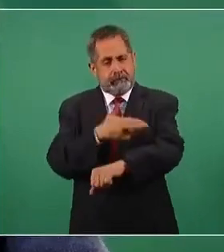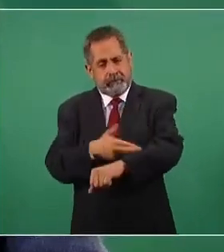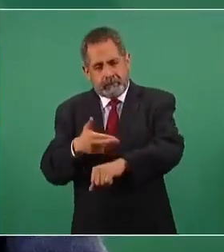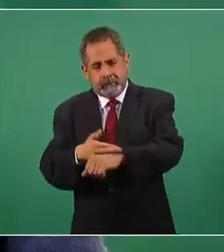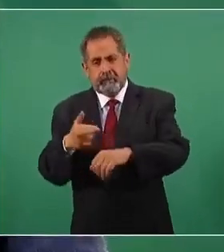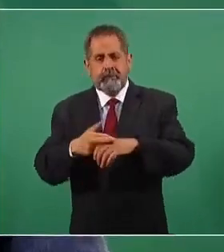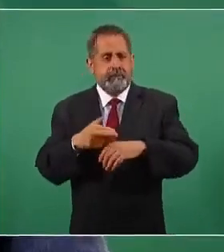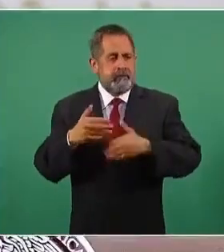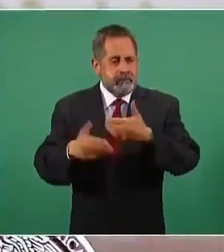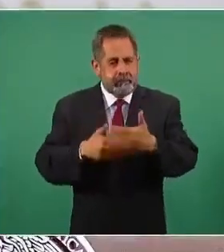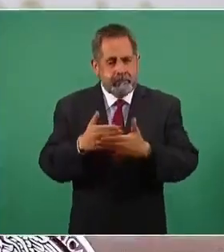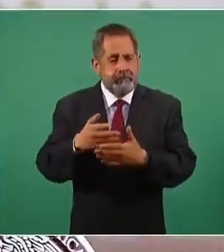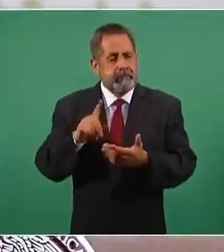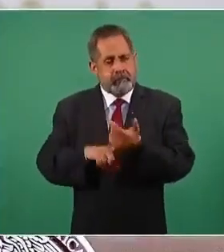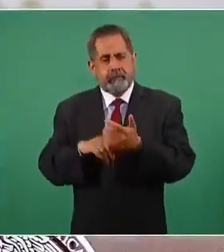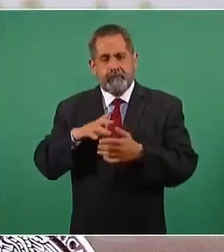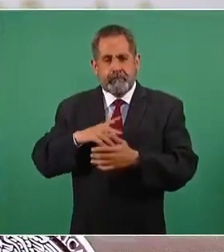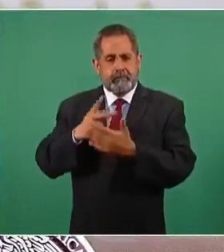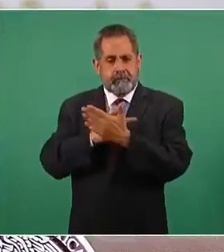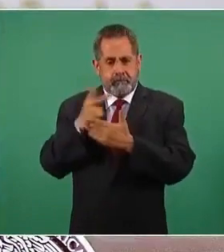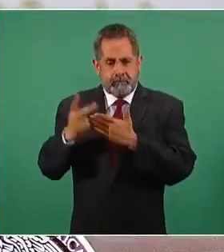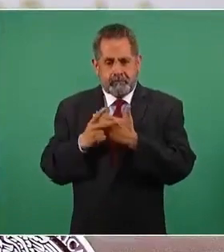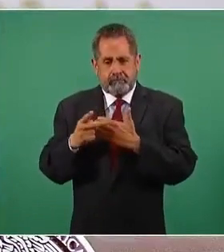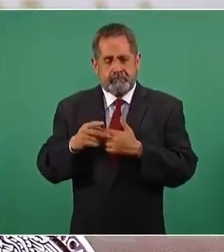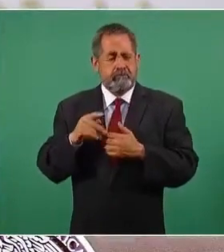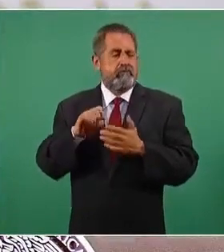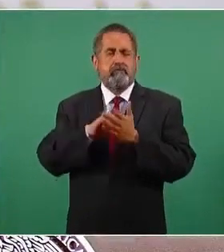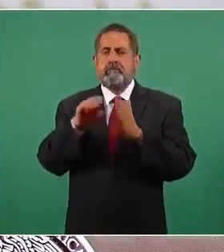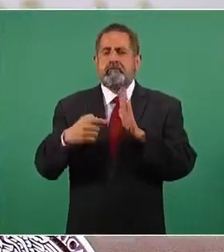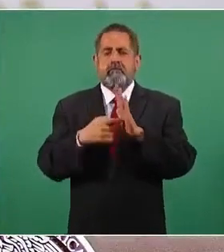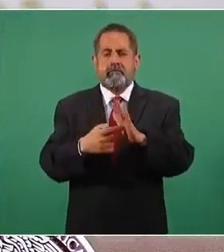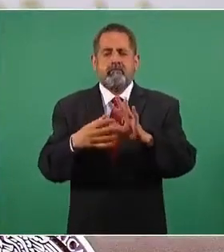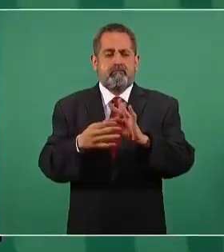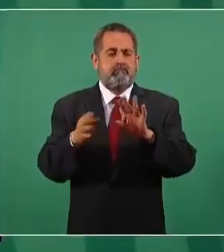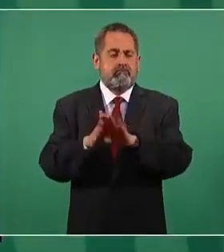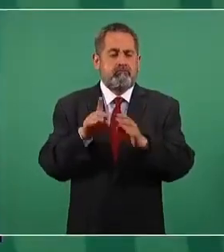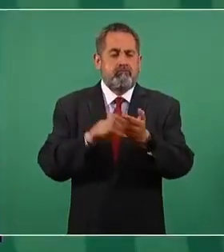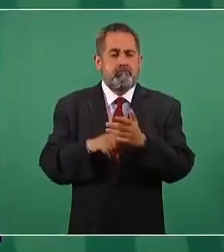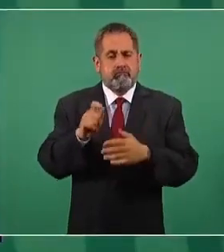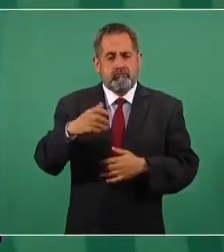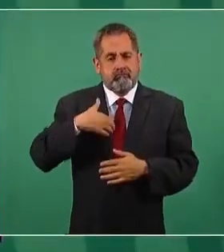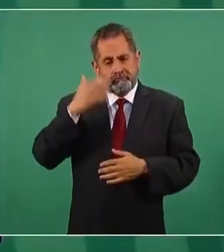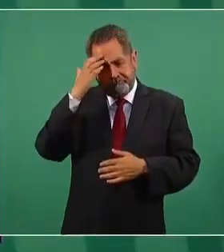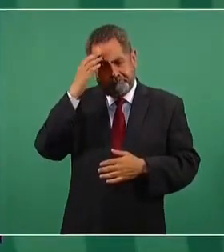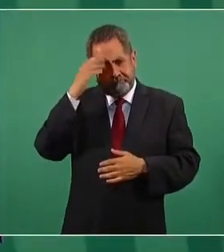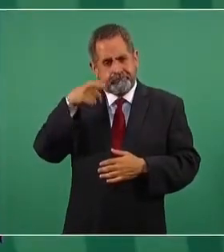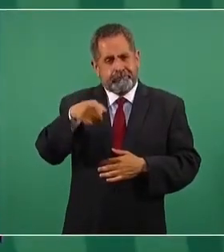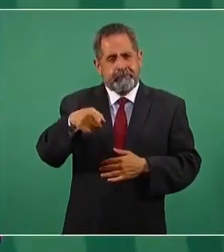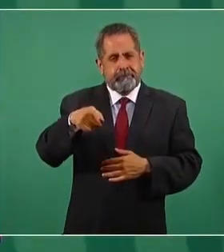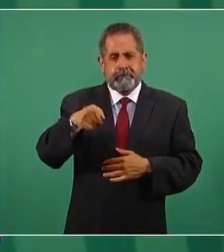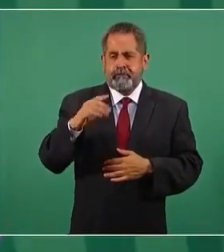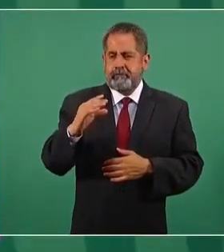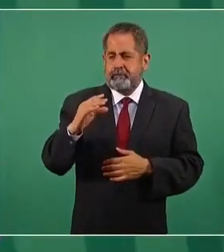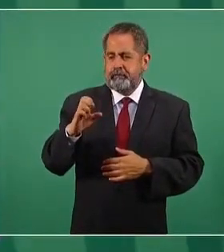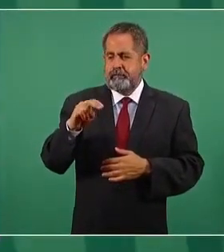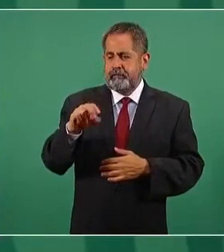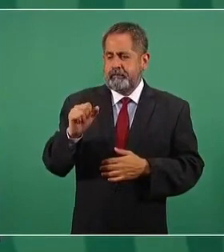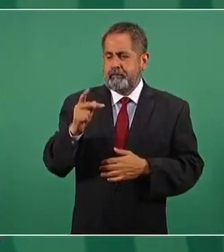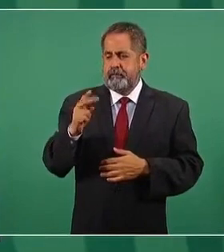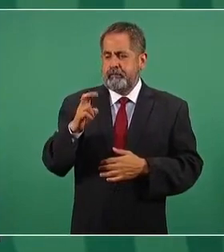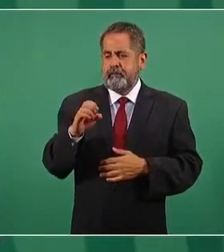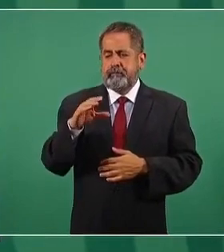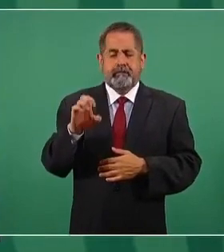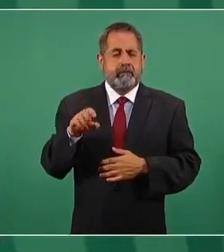y para ello hay un programa, nada más lo ejemplifico, que es el que se conduce en Senaprece, que